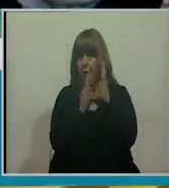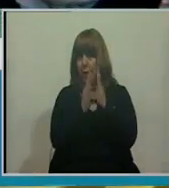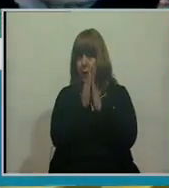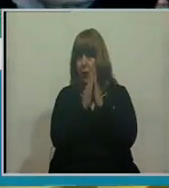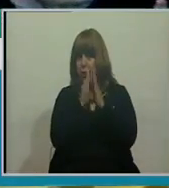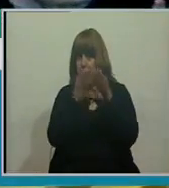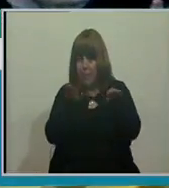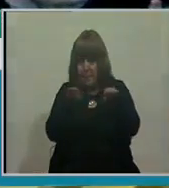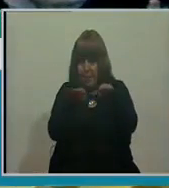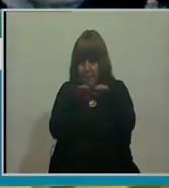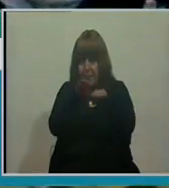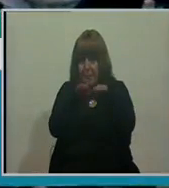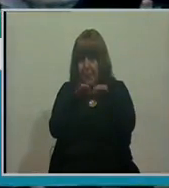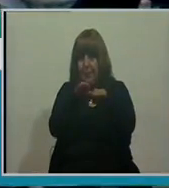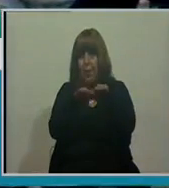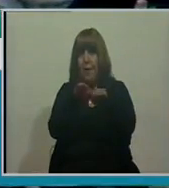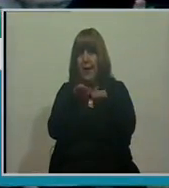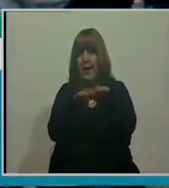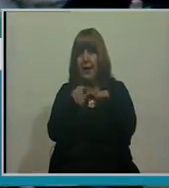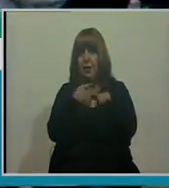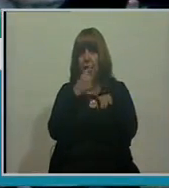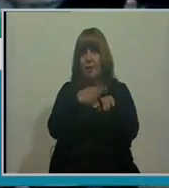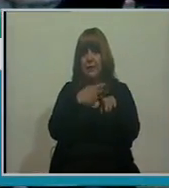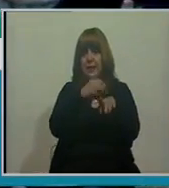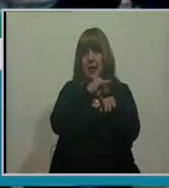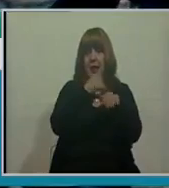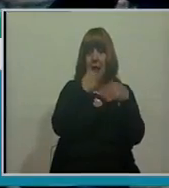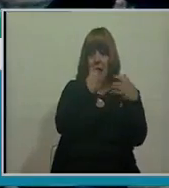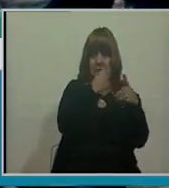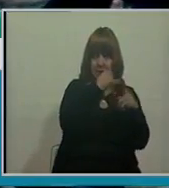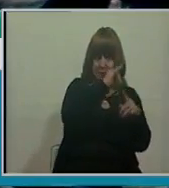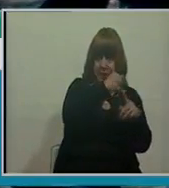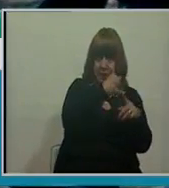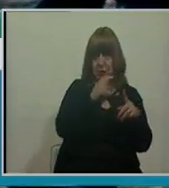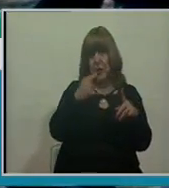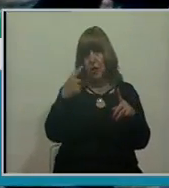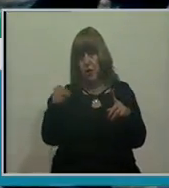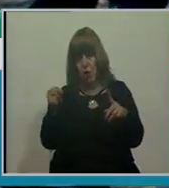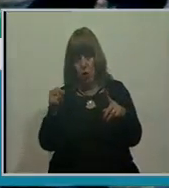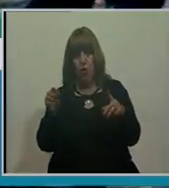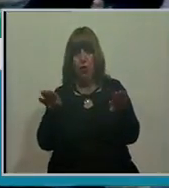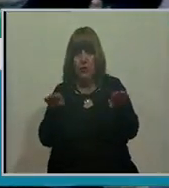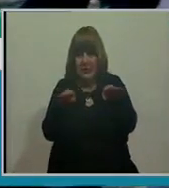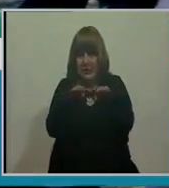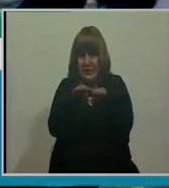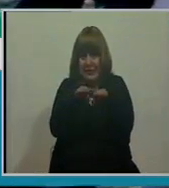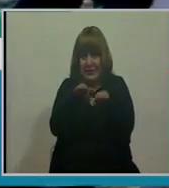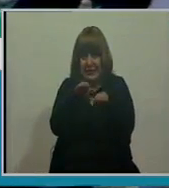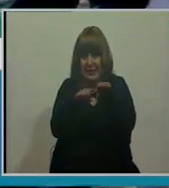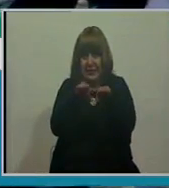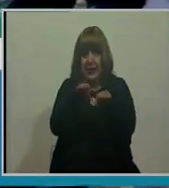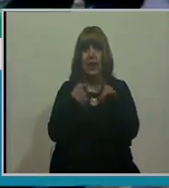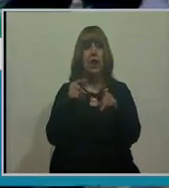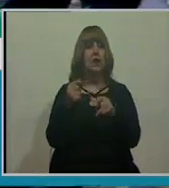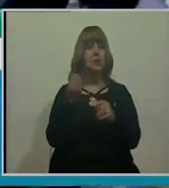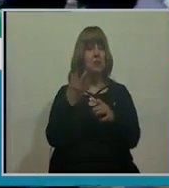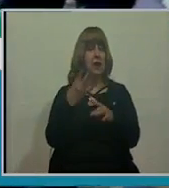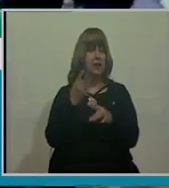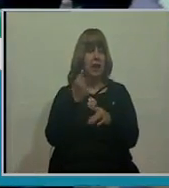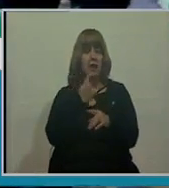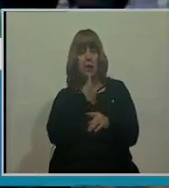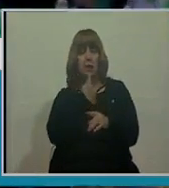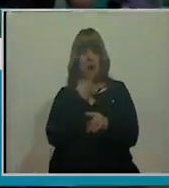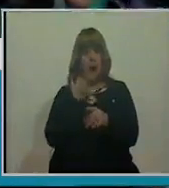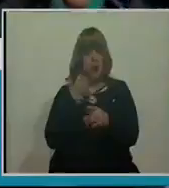indecisas, mientras que muchos se oponen a la iniciativa, dejaron trascender su malestar. Y esto es lo que sucedió ayer. frente al